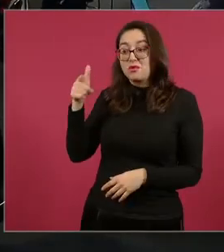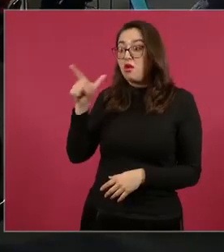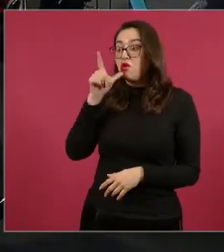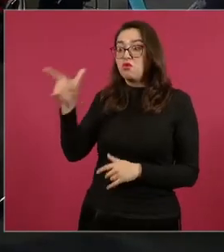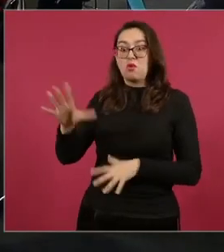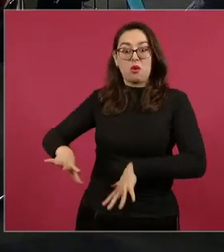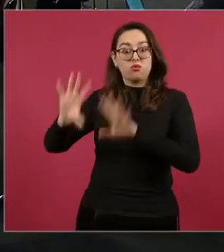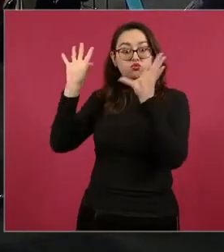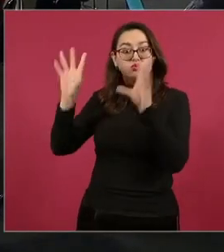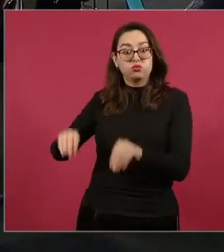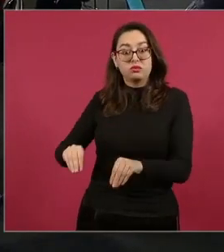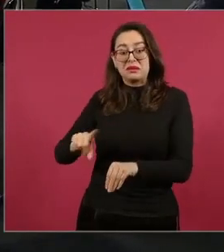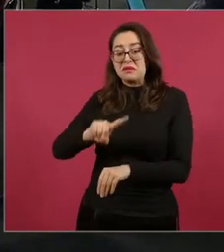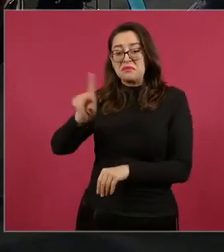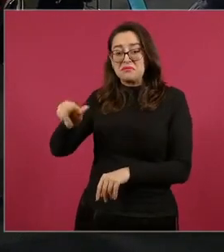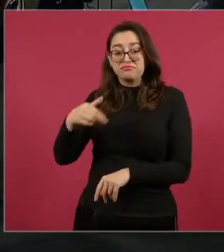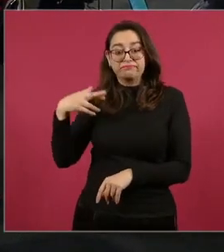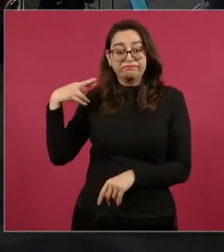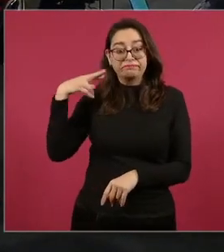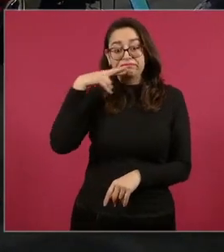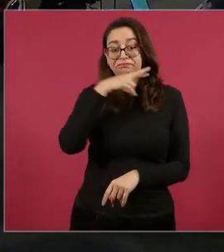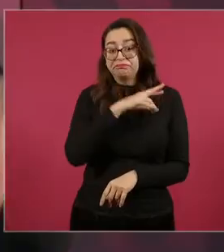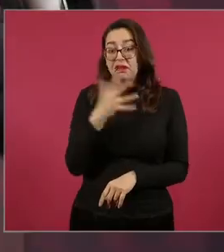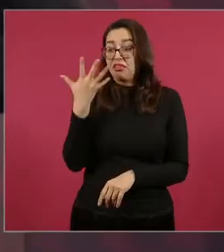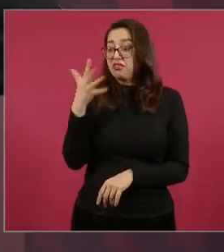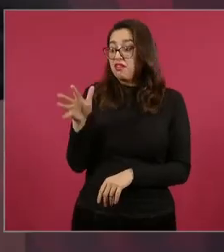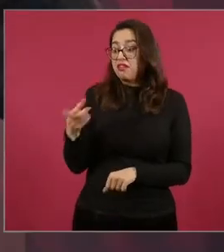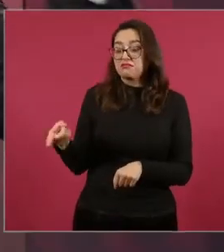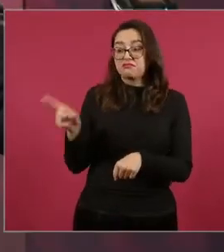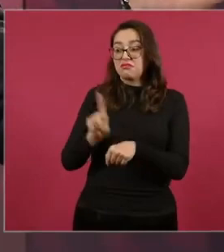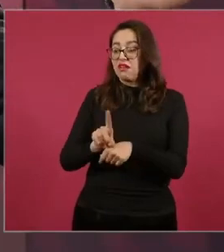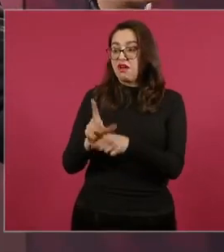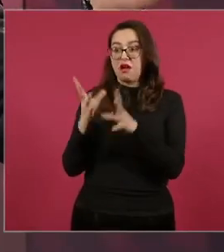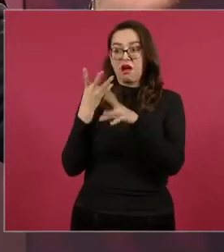servicio de energía eléctrica. Ahora,